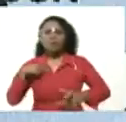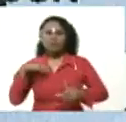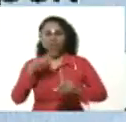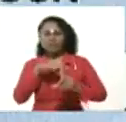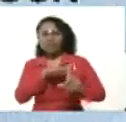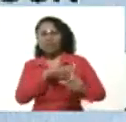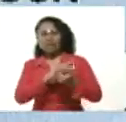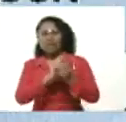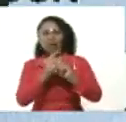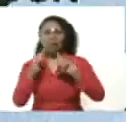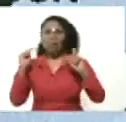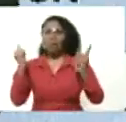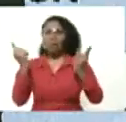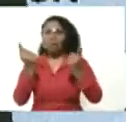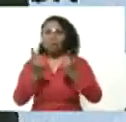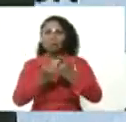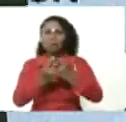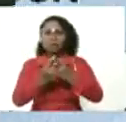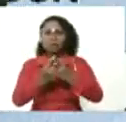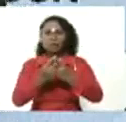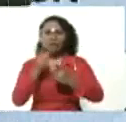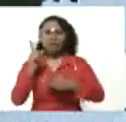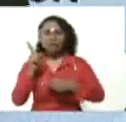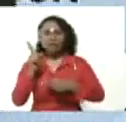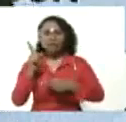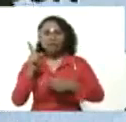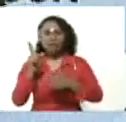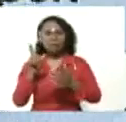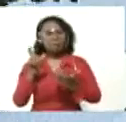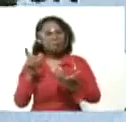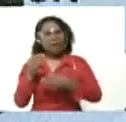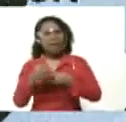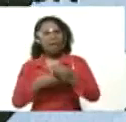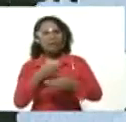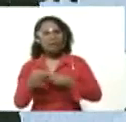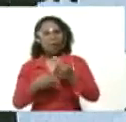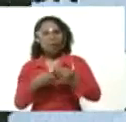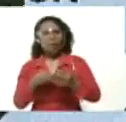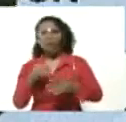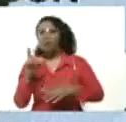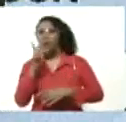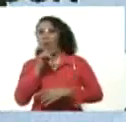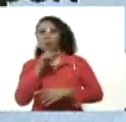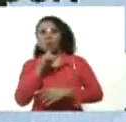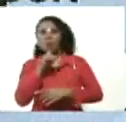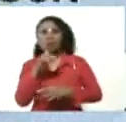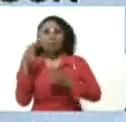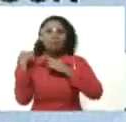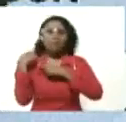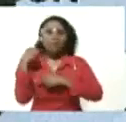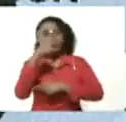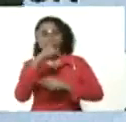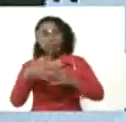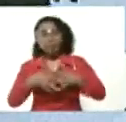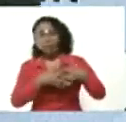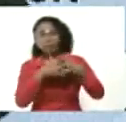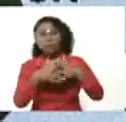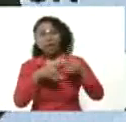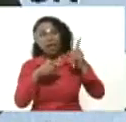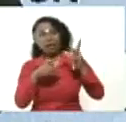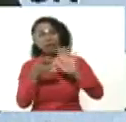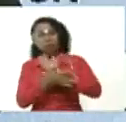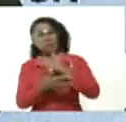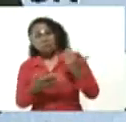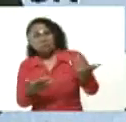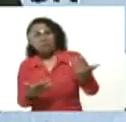con un escenario de conflicto en Oriente Medio desatado precisamente por la injerencia norteamericana y europea, con un auge de la extrema derecha en todo el